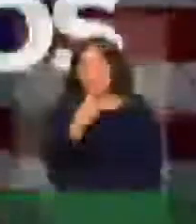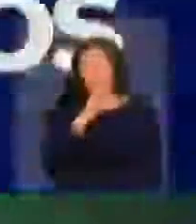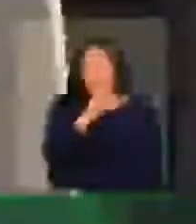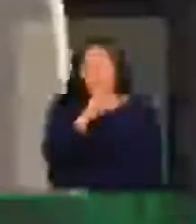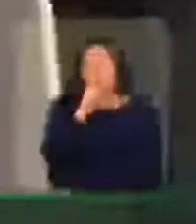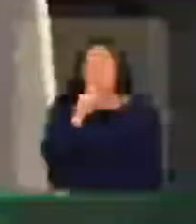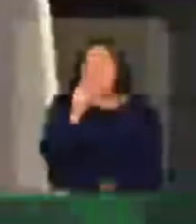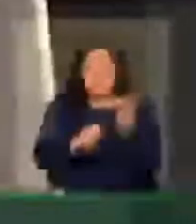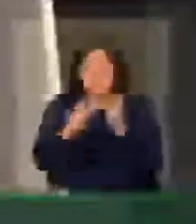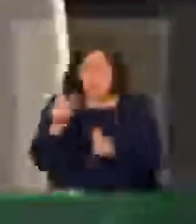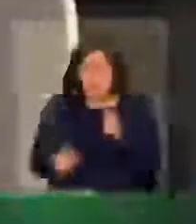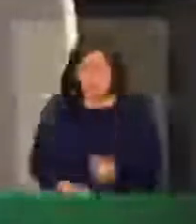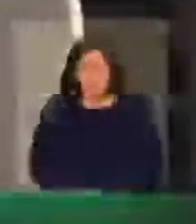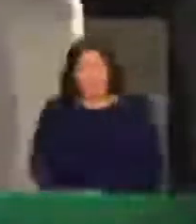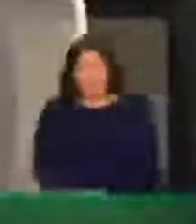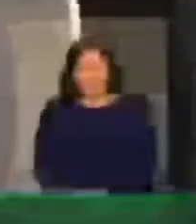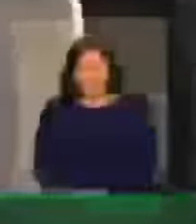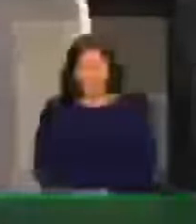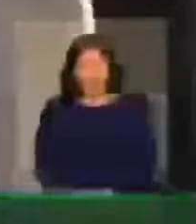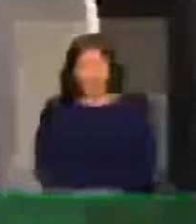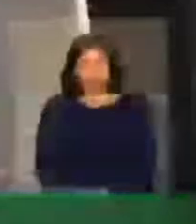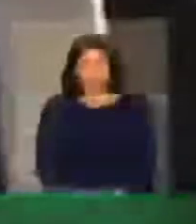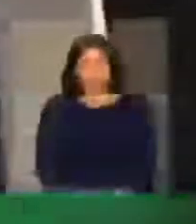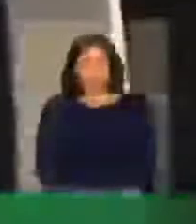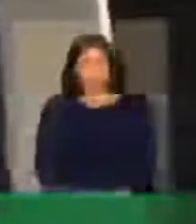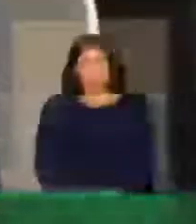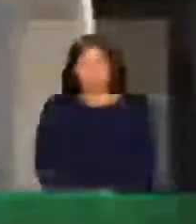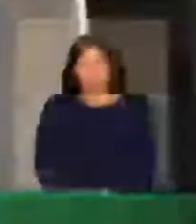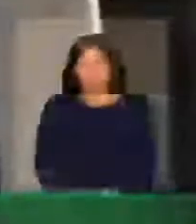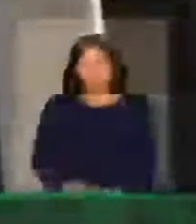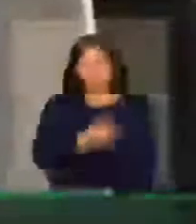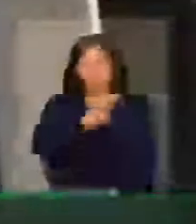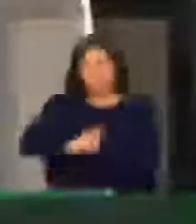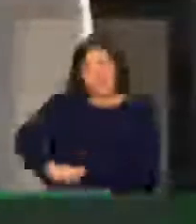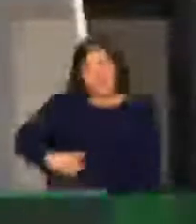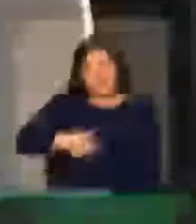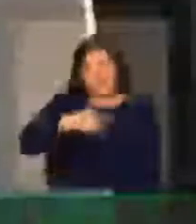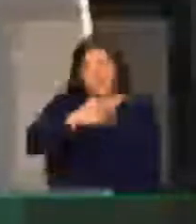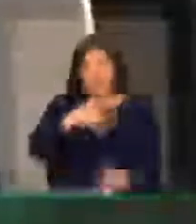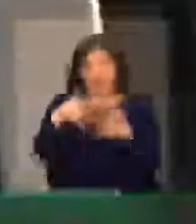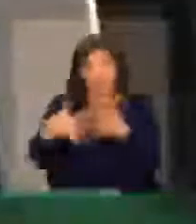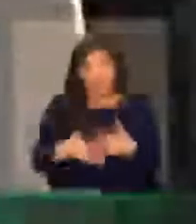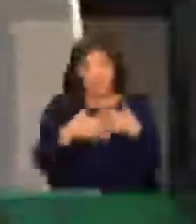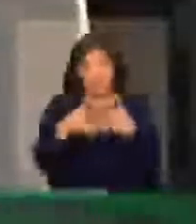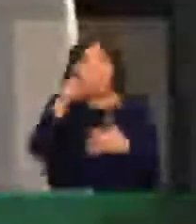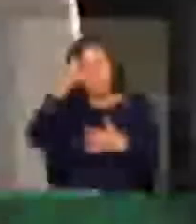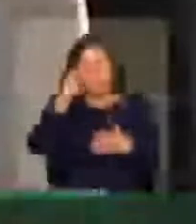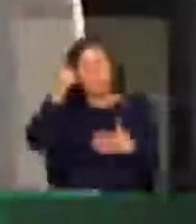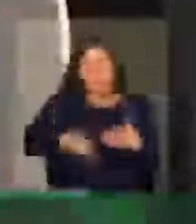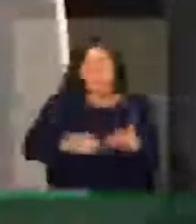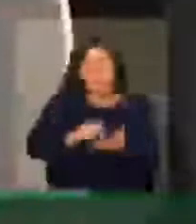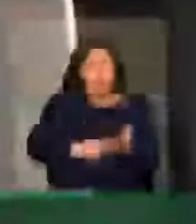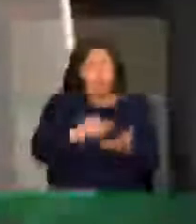History, it's a tragedy like the Hindenburg. El presidente de Estados Unidos, Joe Biden, firmó una orden ejecutiva para